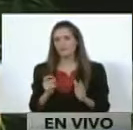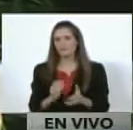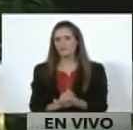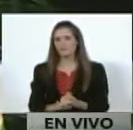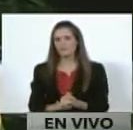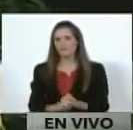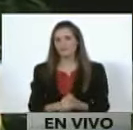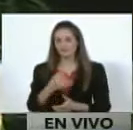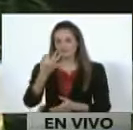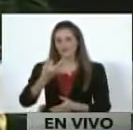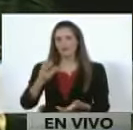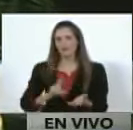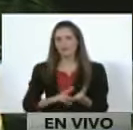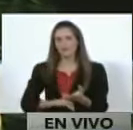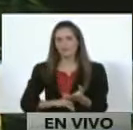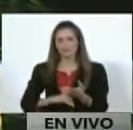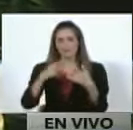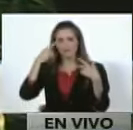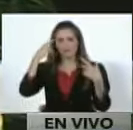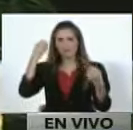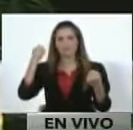una sólida convicción profesional,